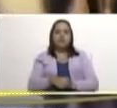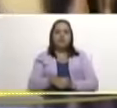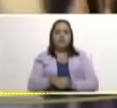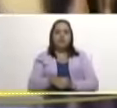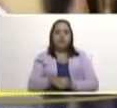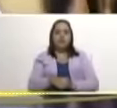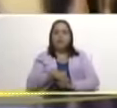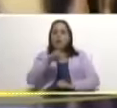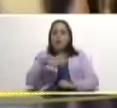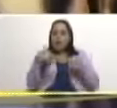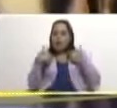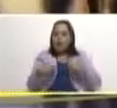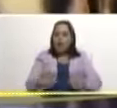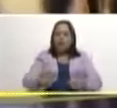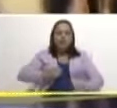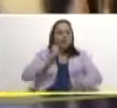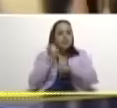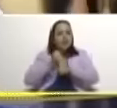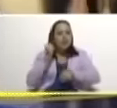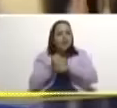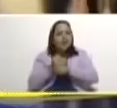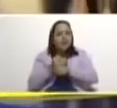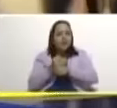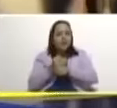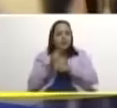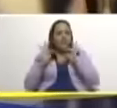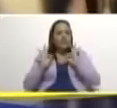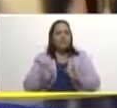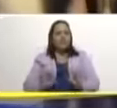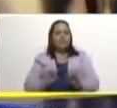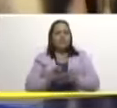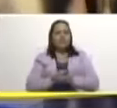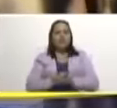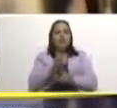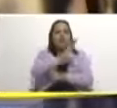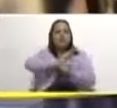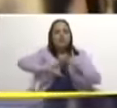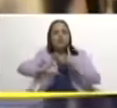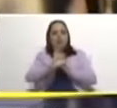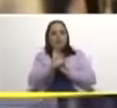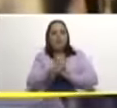humana, laboral, física, cultural.